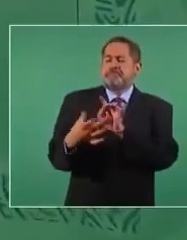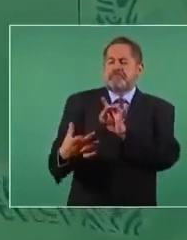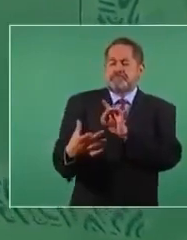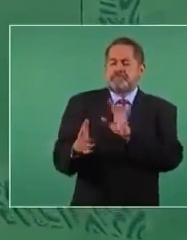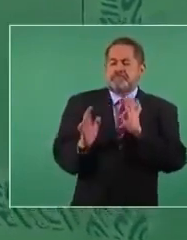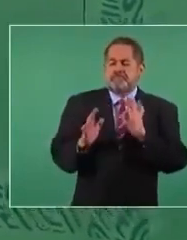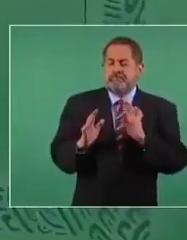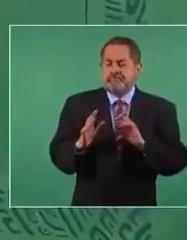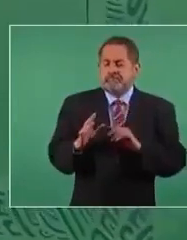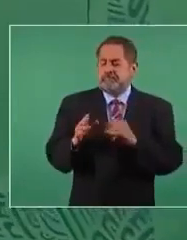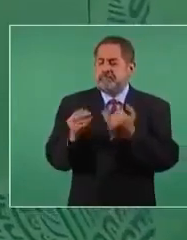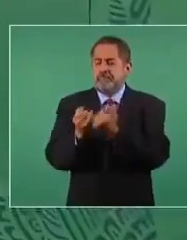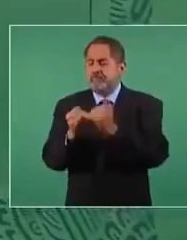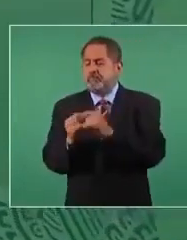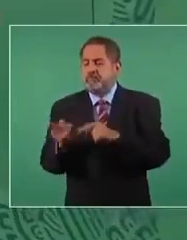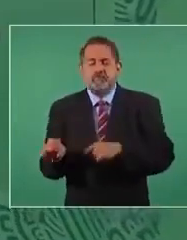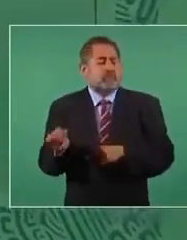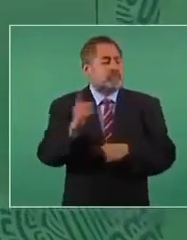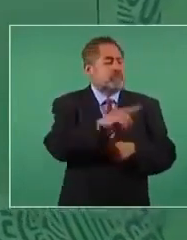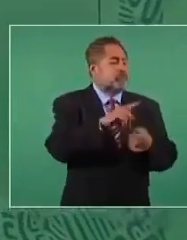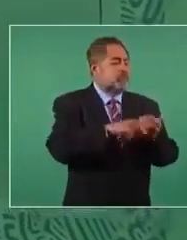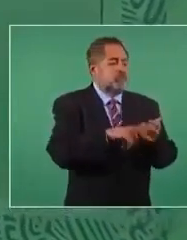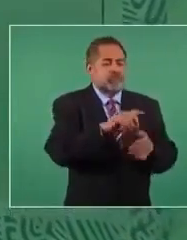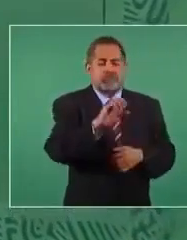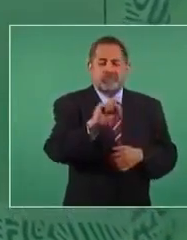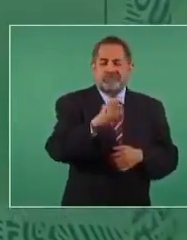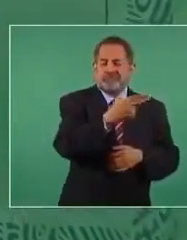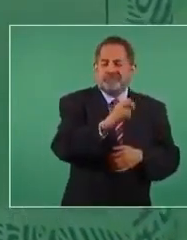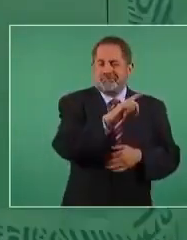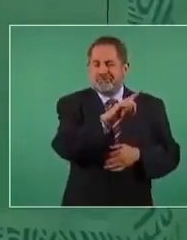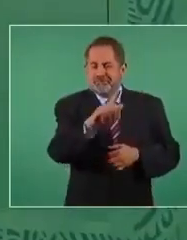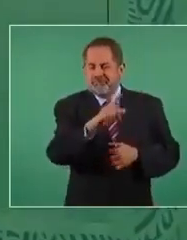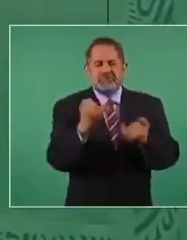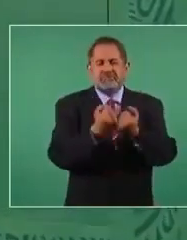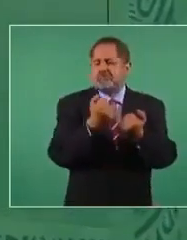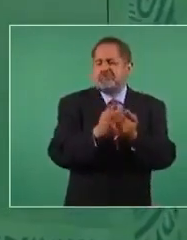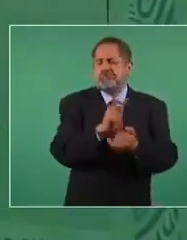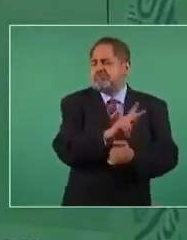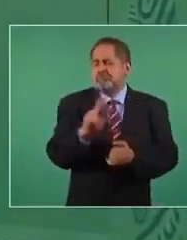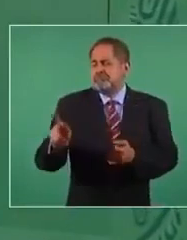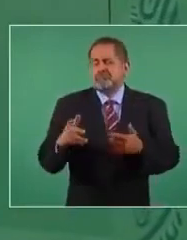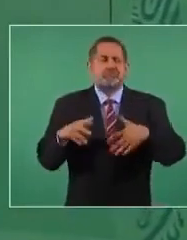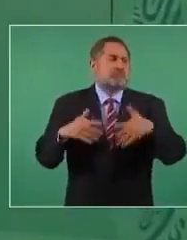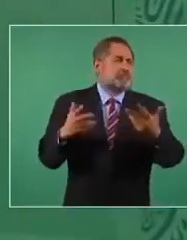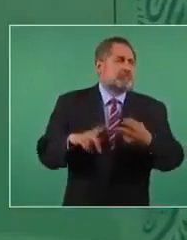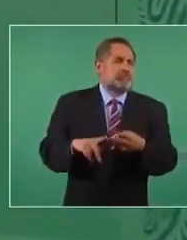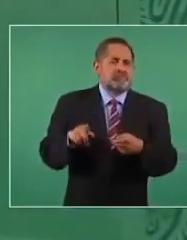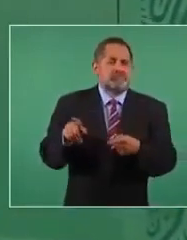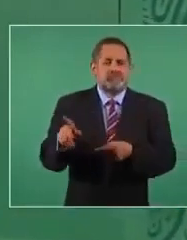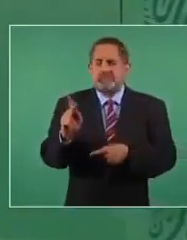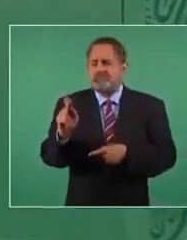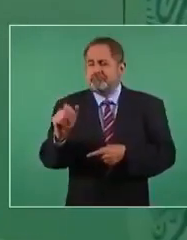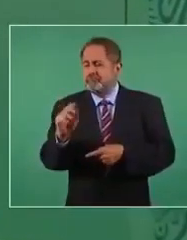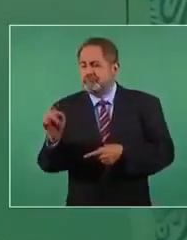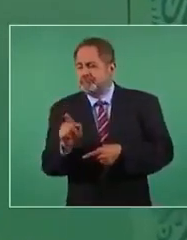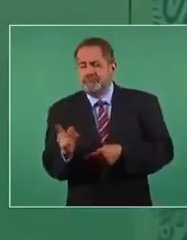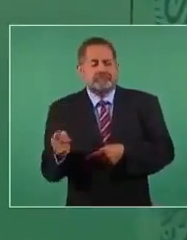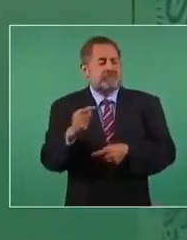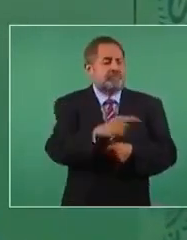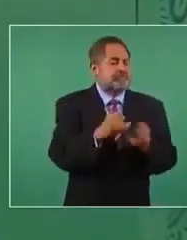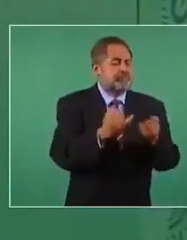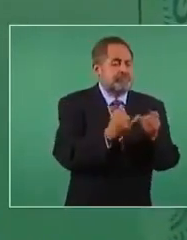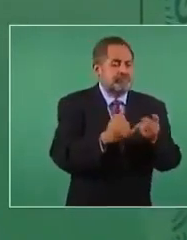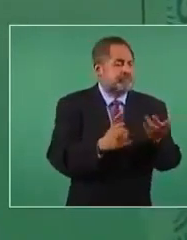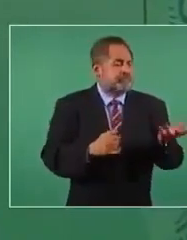pues debe de argumentarse cuáles fueron las razones o los motivos que condujeron a la pérdida de la confianza. Yo quisiera,